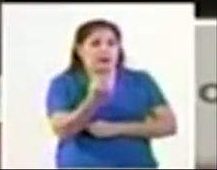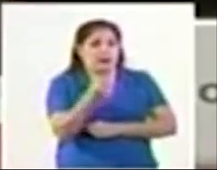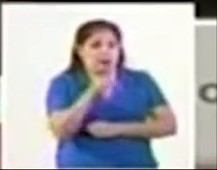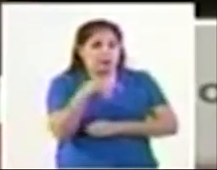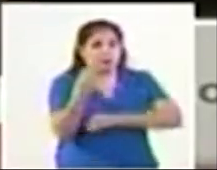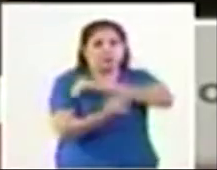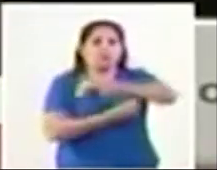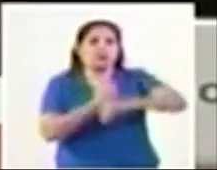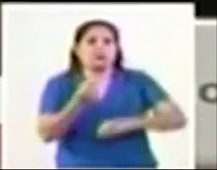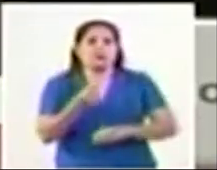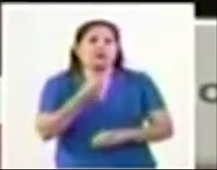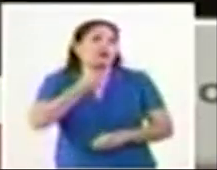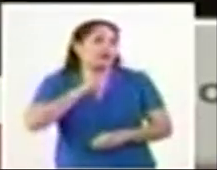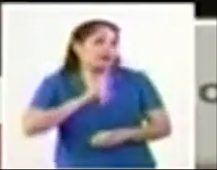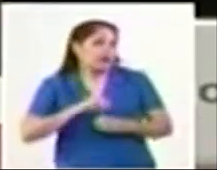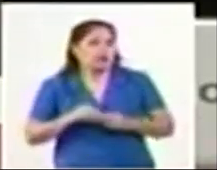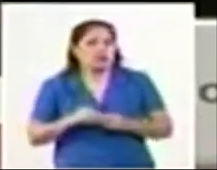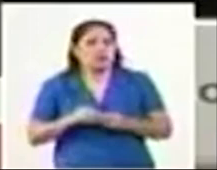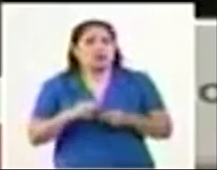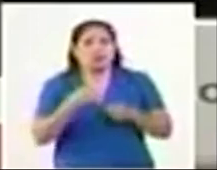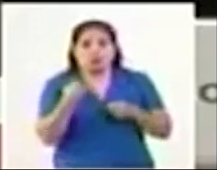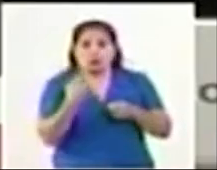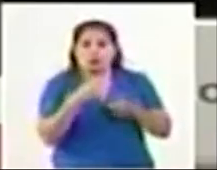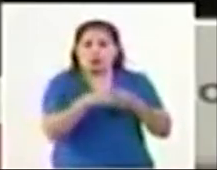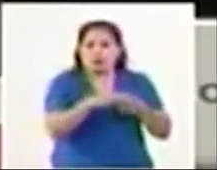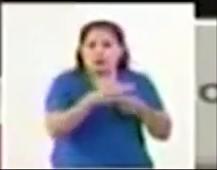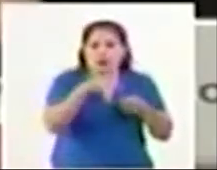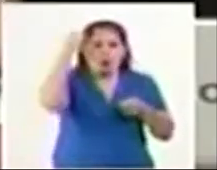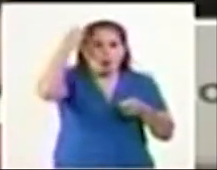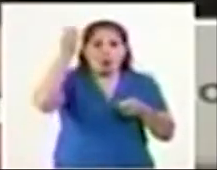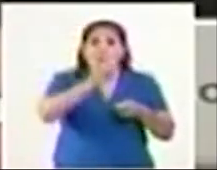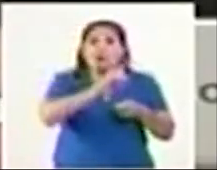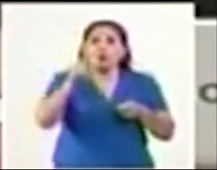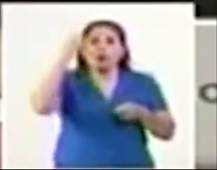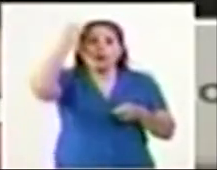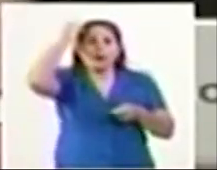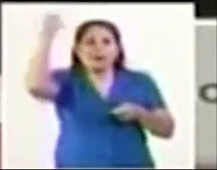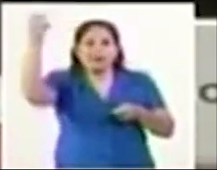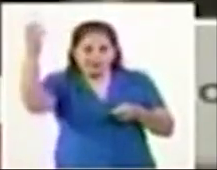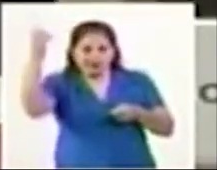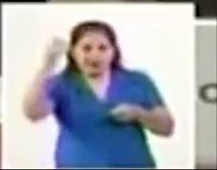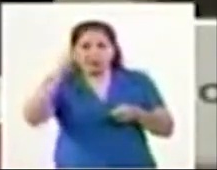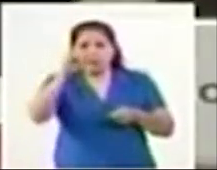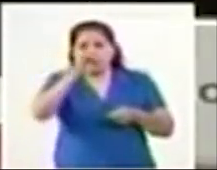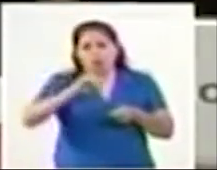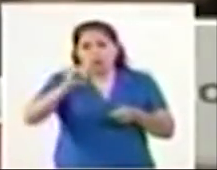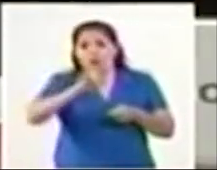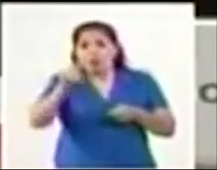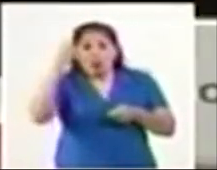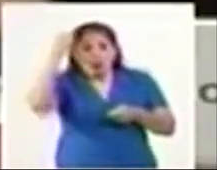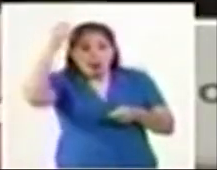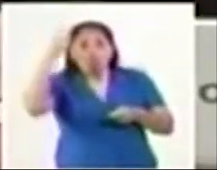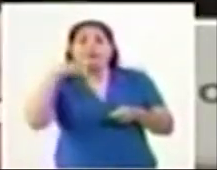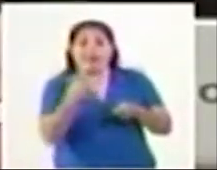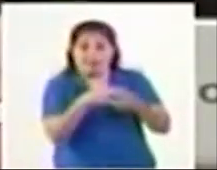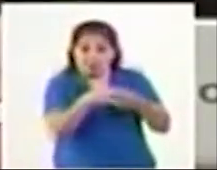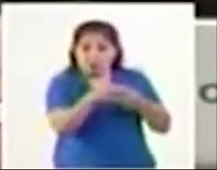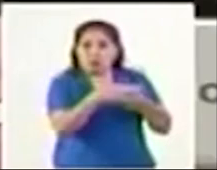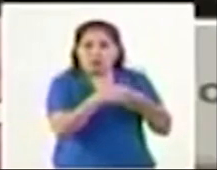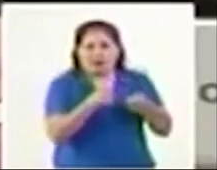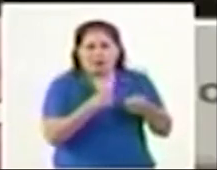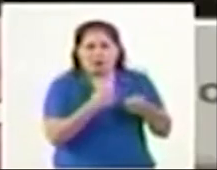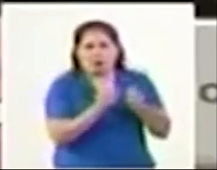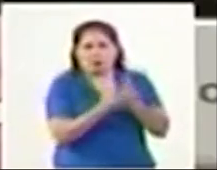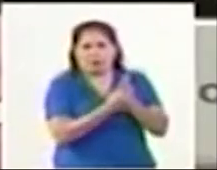con el cuento de que financian organismos no gubernamentales, ONG. Todo eso está al descubierto,